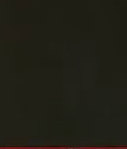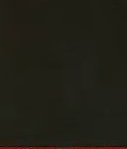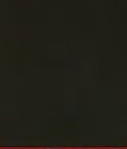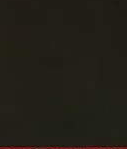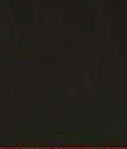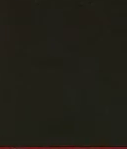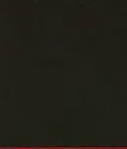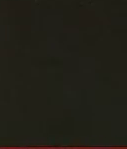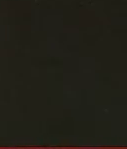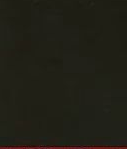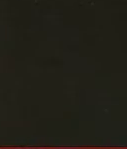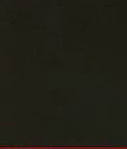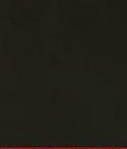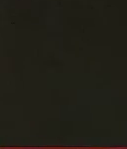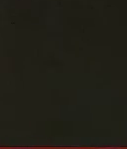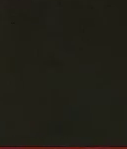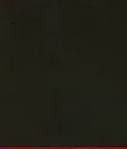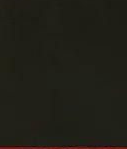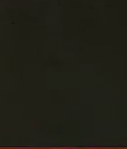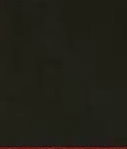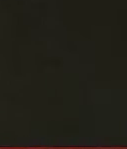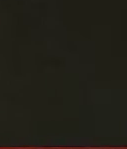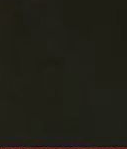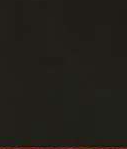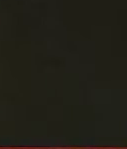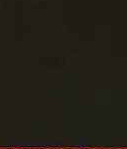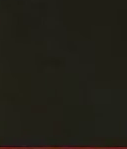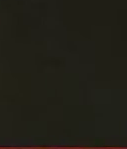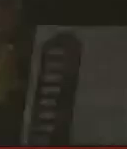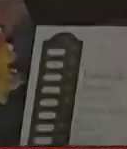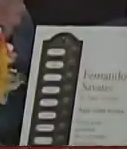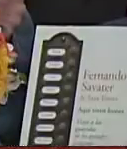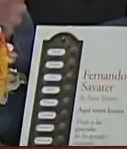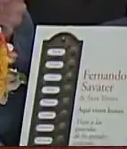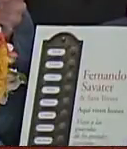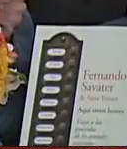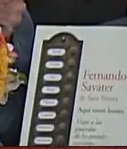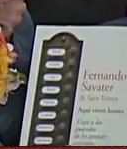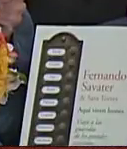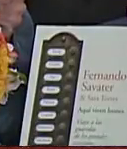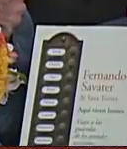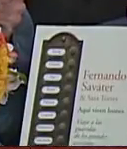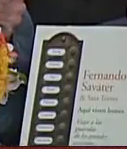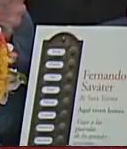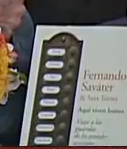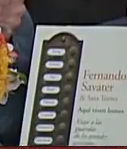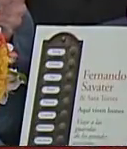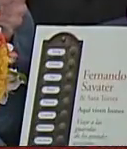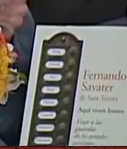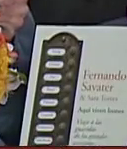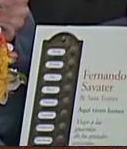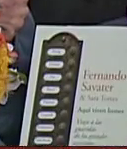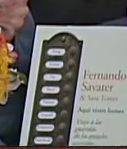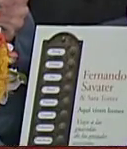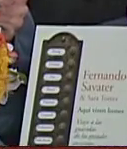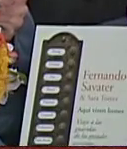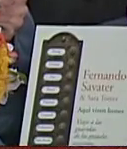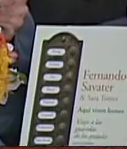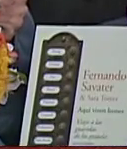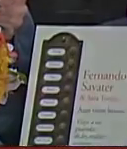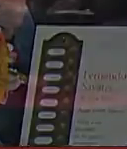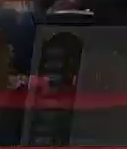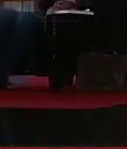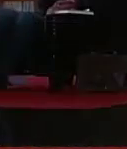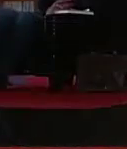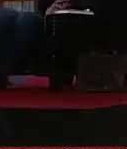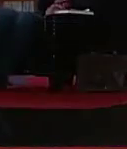Reyes. La presentación de la obra en la Biblioteca de México José Vasconcelos en La Ciudadela contó con la participación de los escritores Juan Villoro y